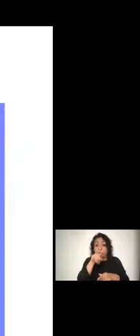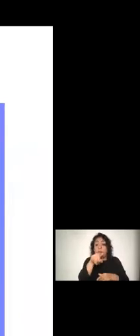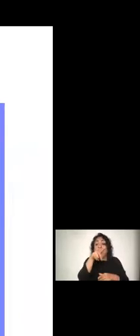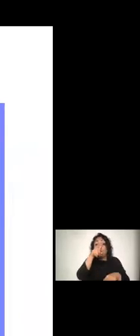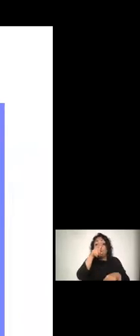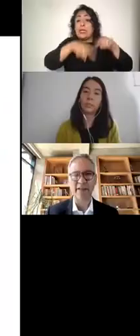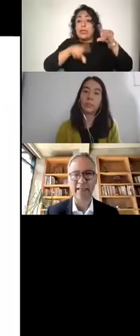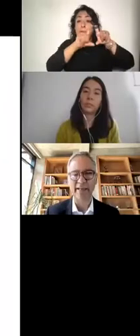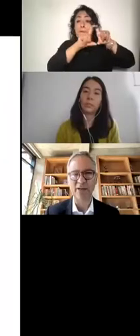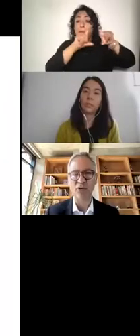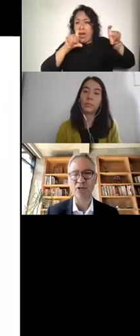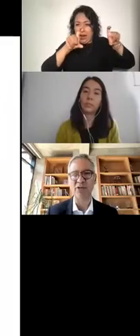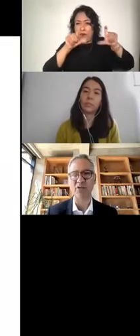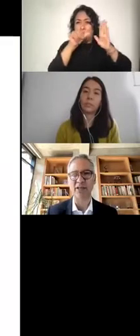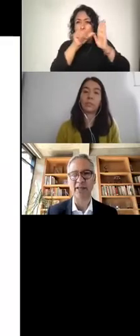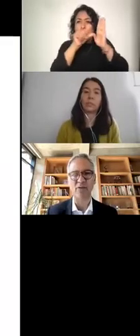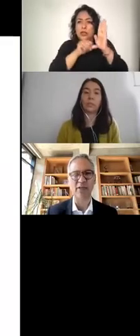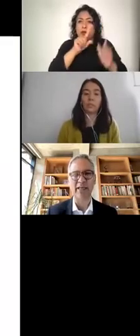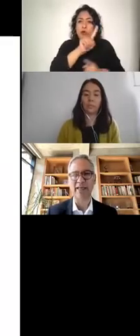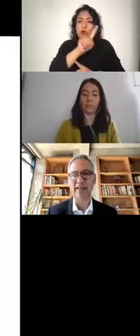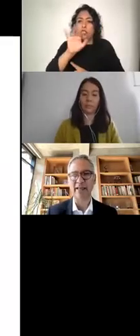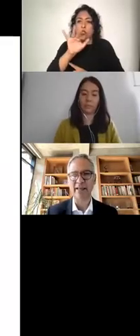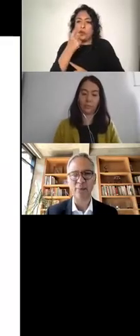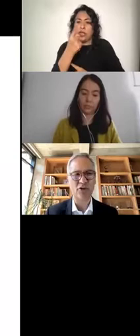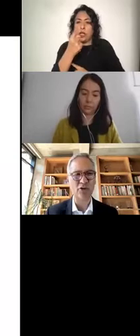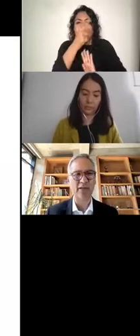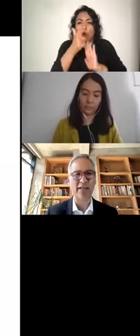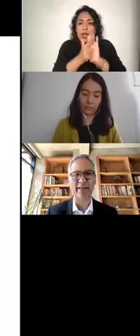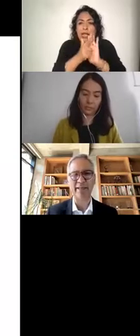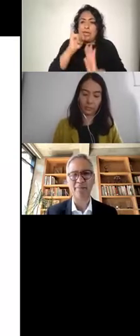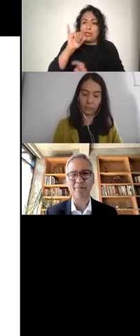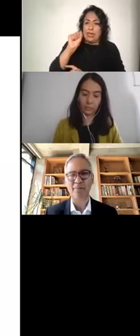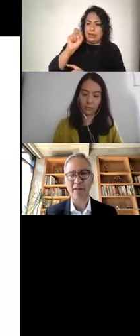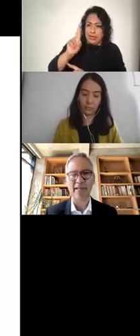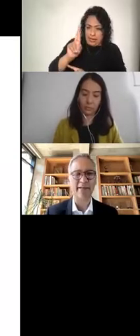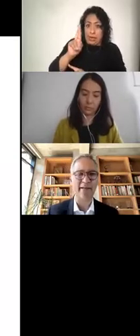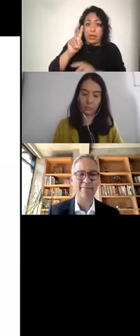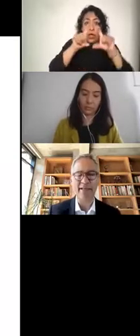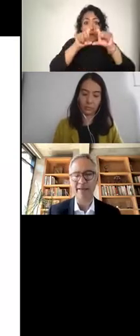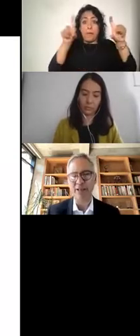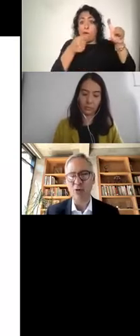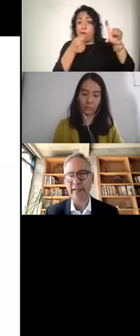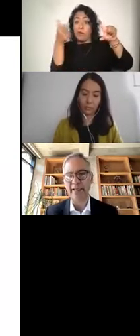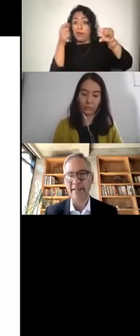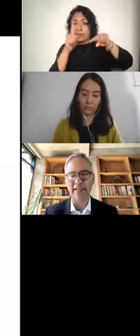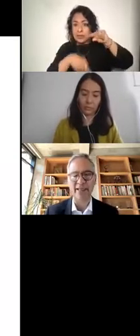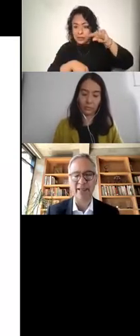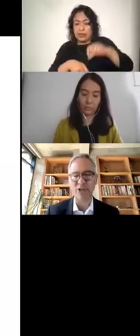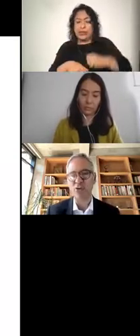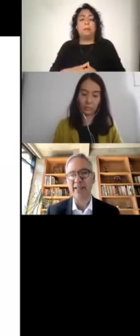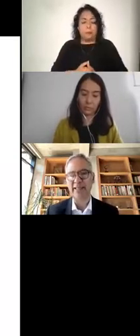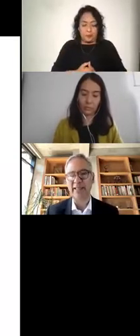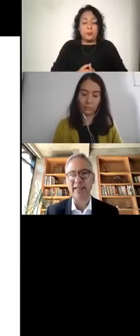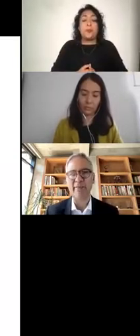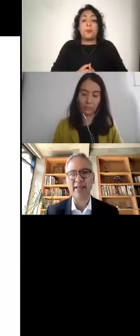un párrafo del artículo 151 de la ley del impuesto sobre la renta y lo que